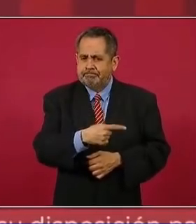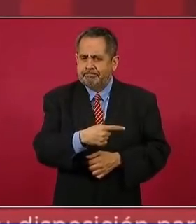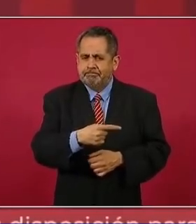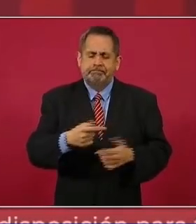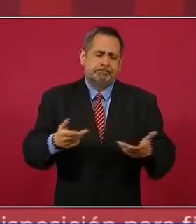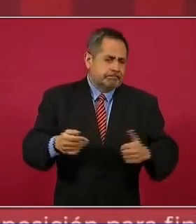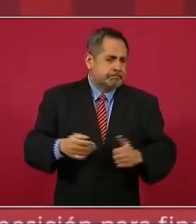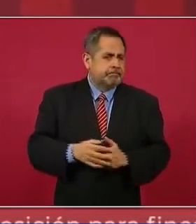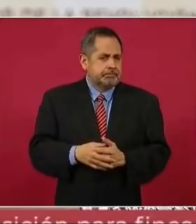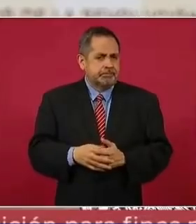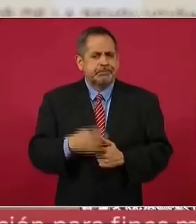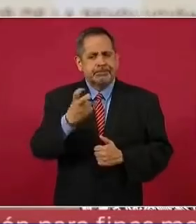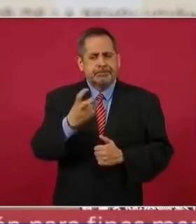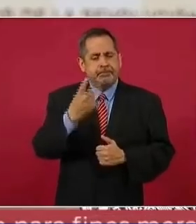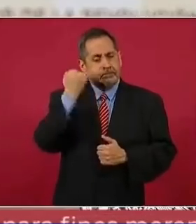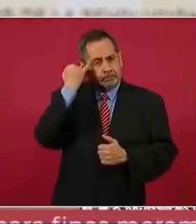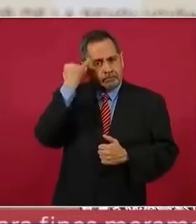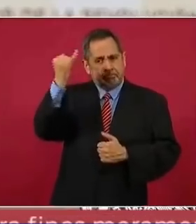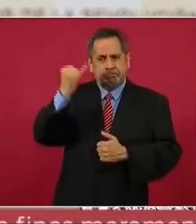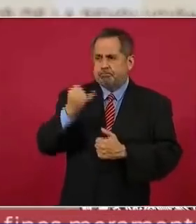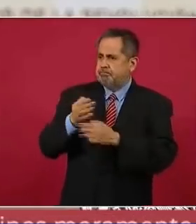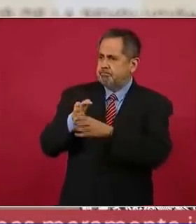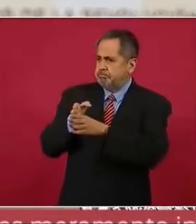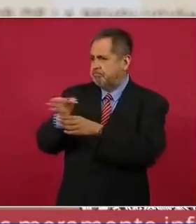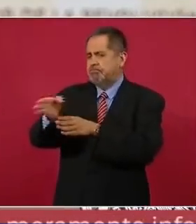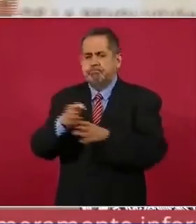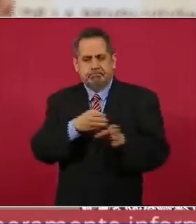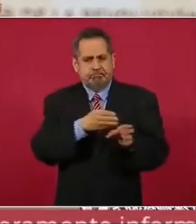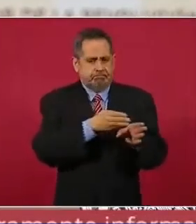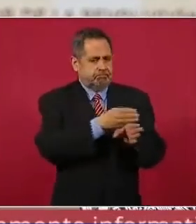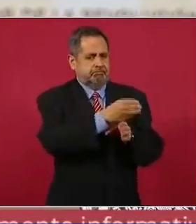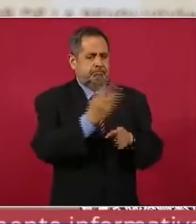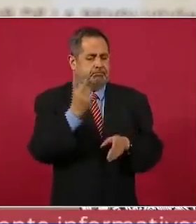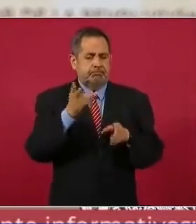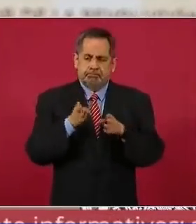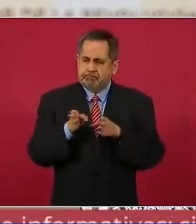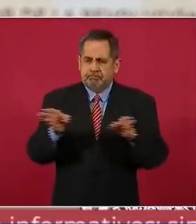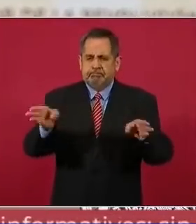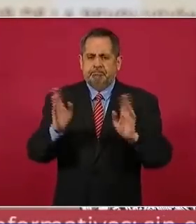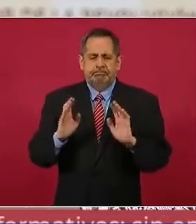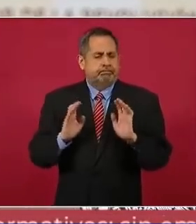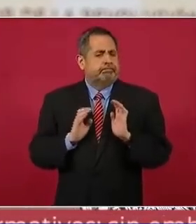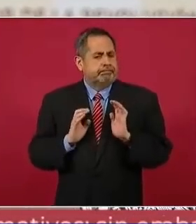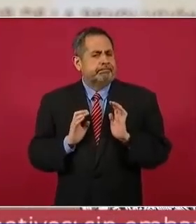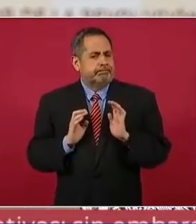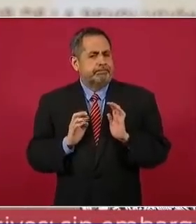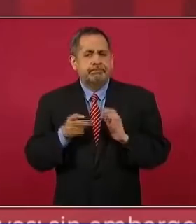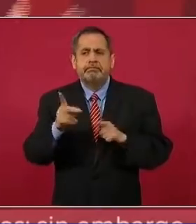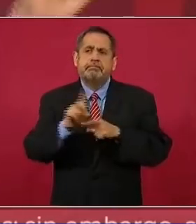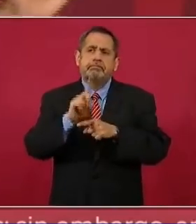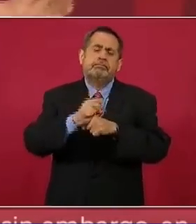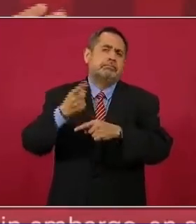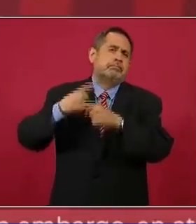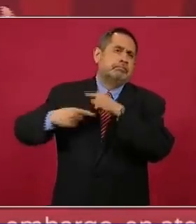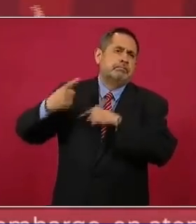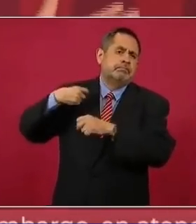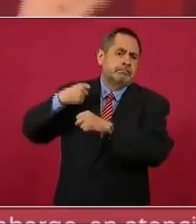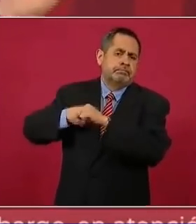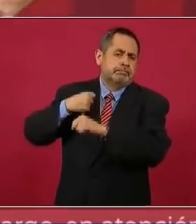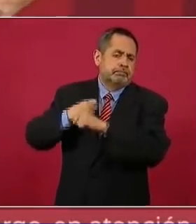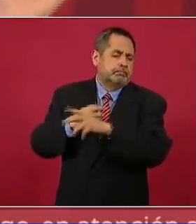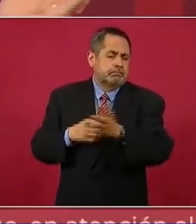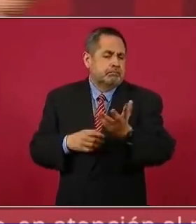Entonces, son los dos proyectos, pero esto viene de tiempo atrás. Nosotros los hemos